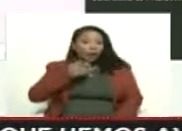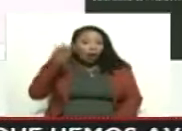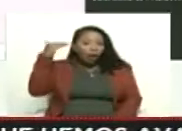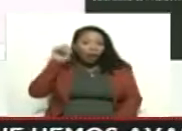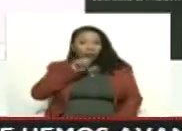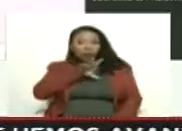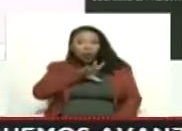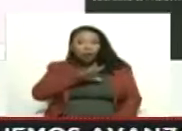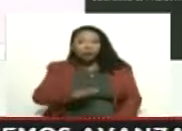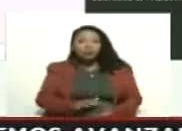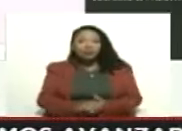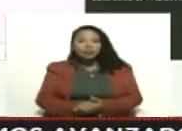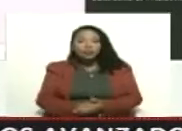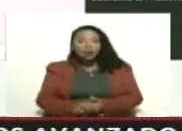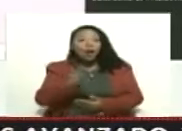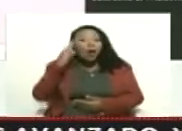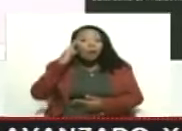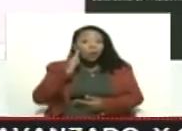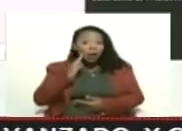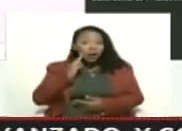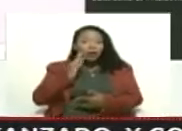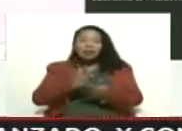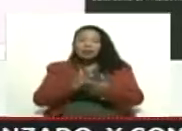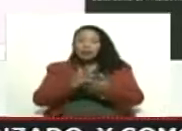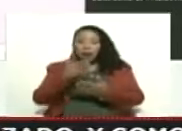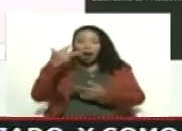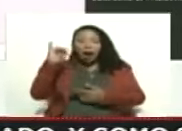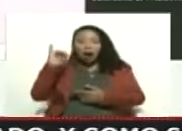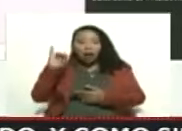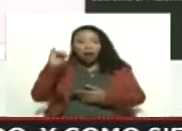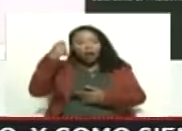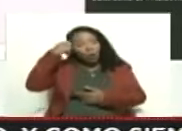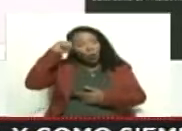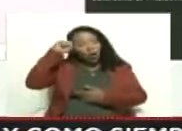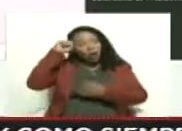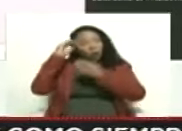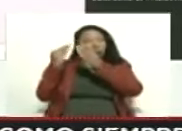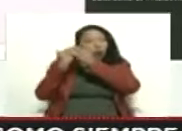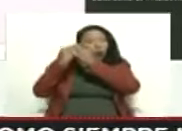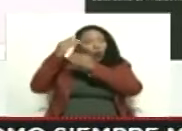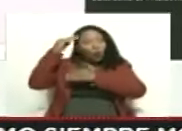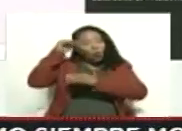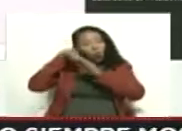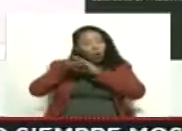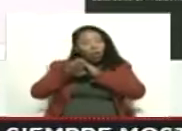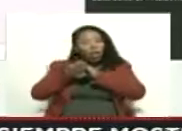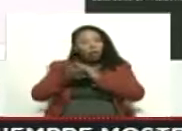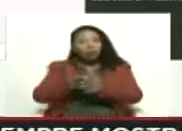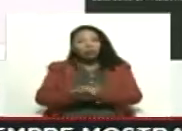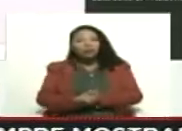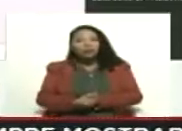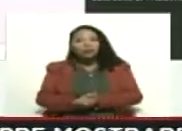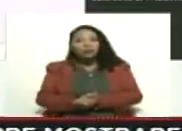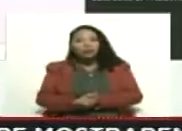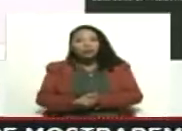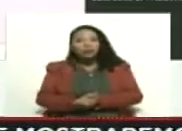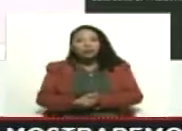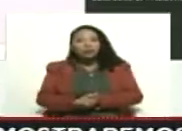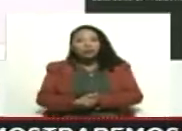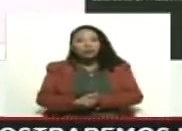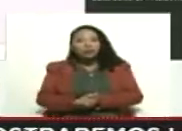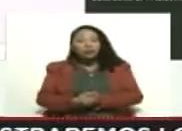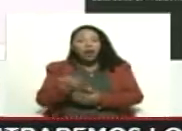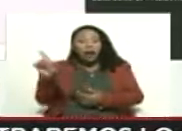Bolívar siempre estará presente en nuestro accionar en es nuestro